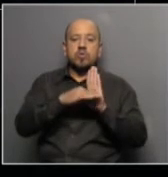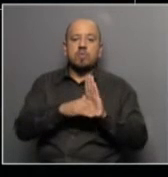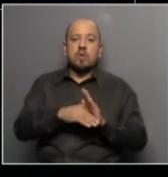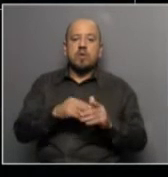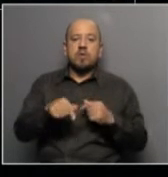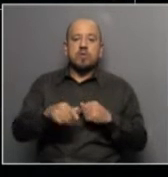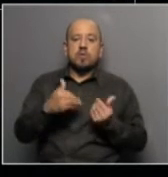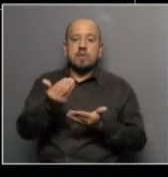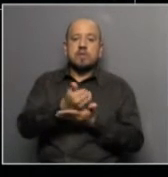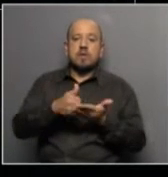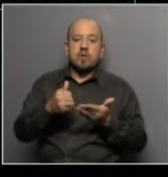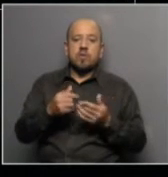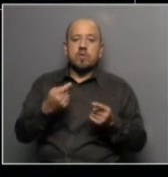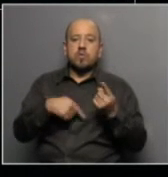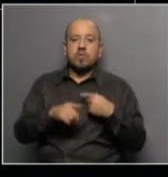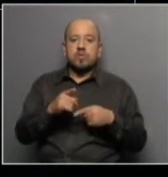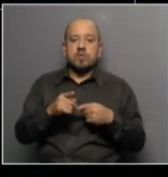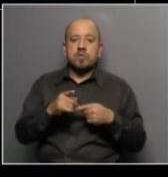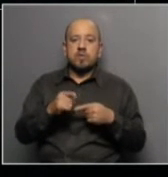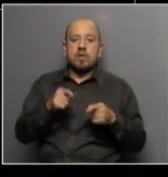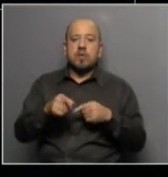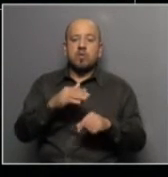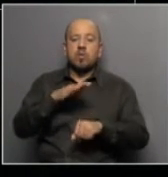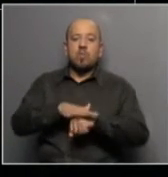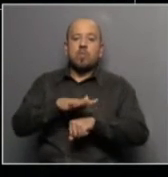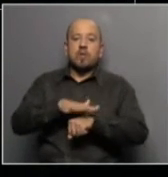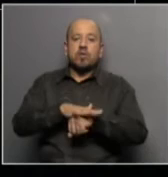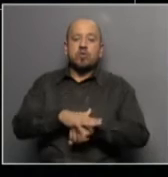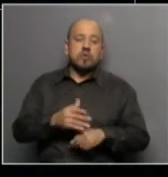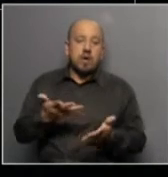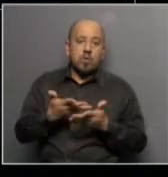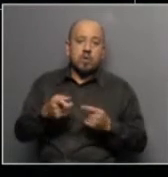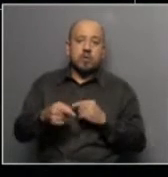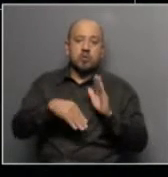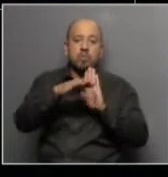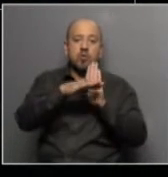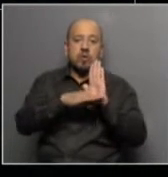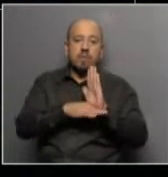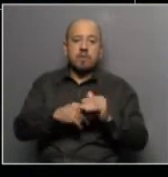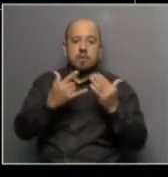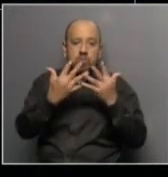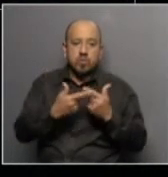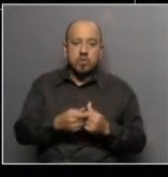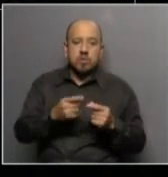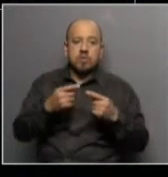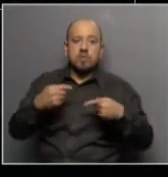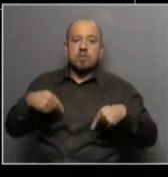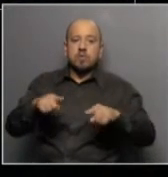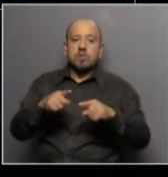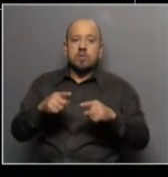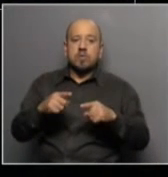fuertemente recortados y entonces en estos momentos, esto que son programas estructurales y